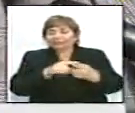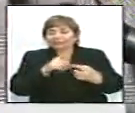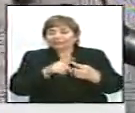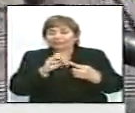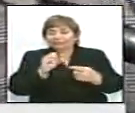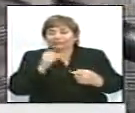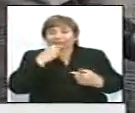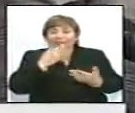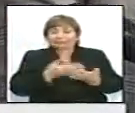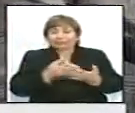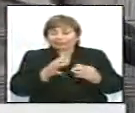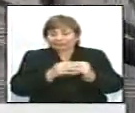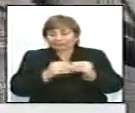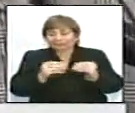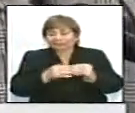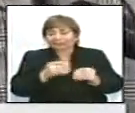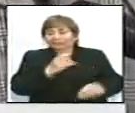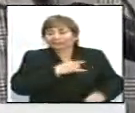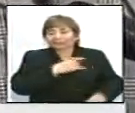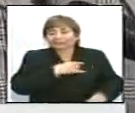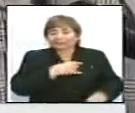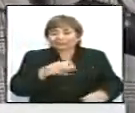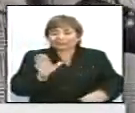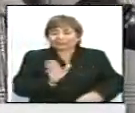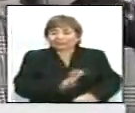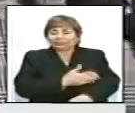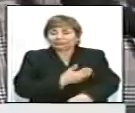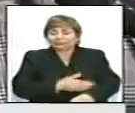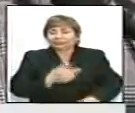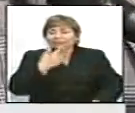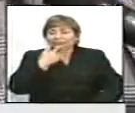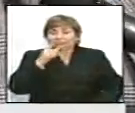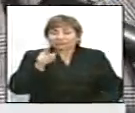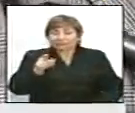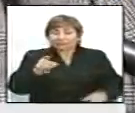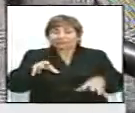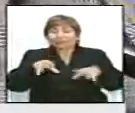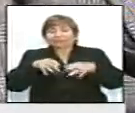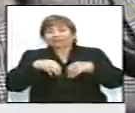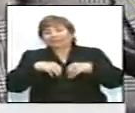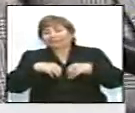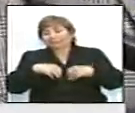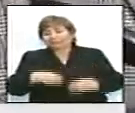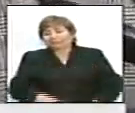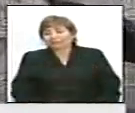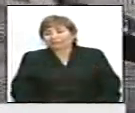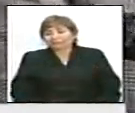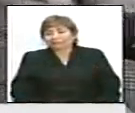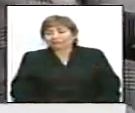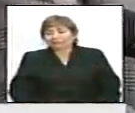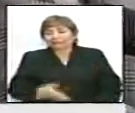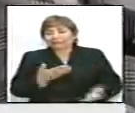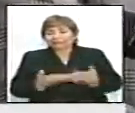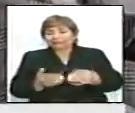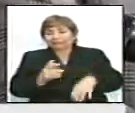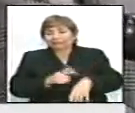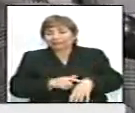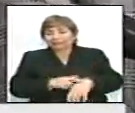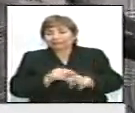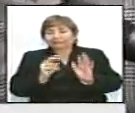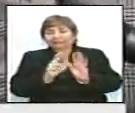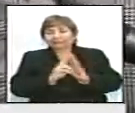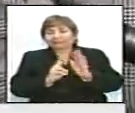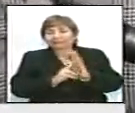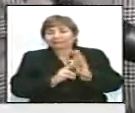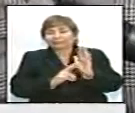los centros de producción de la Universidad Nacional de Música, y él ha sido aceptado y becado, ¿no? Por un periodo, porque es el